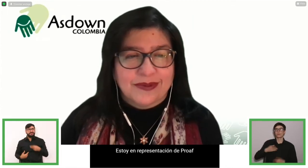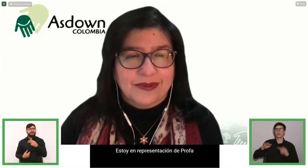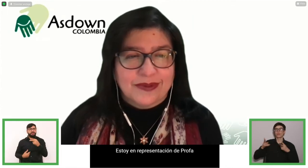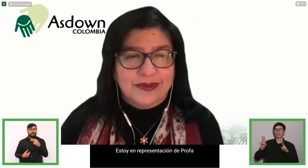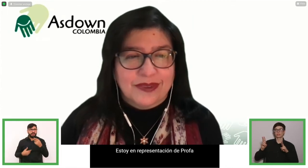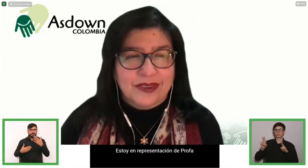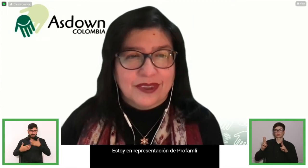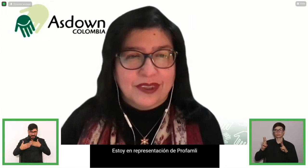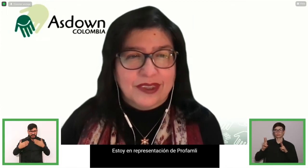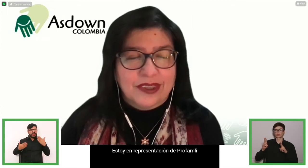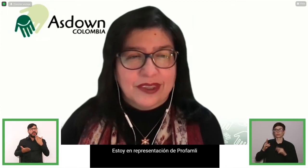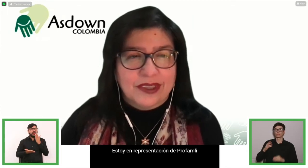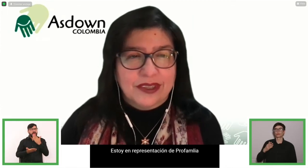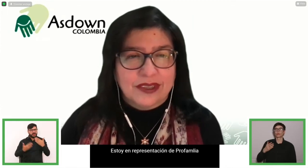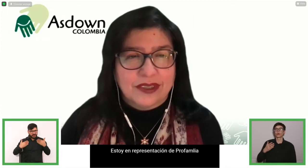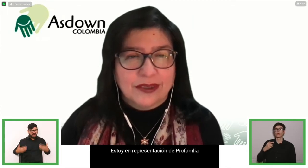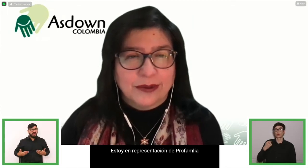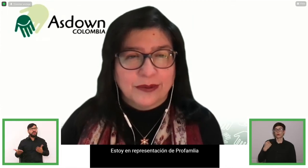Este proyecto